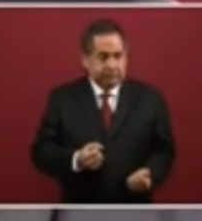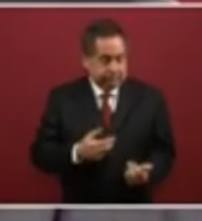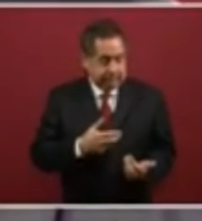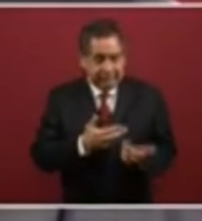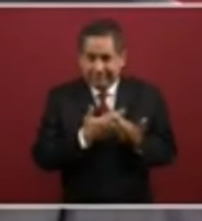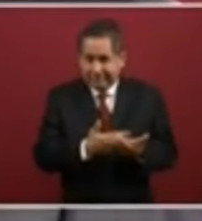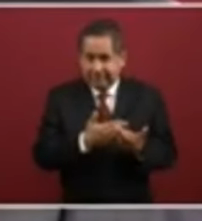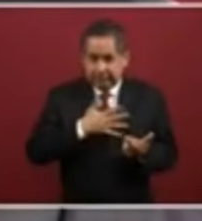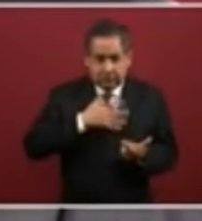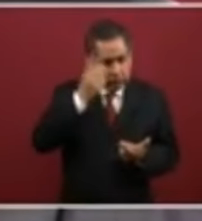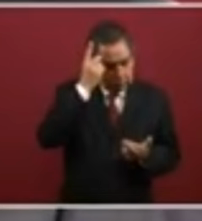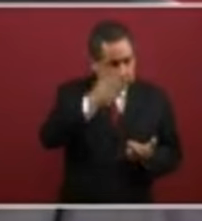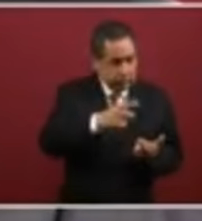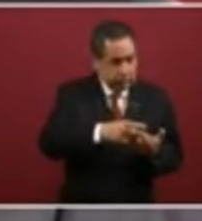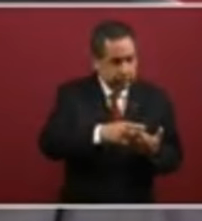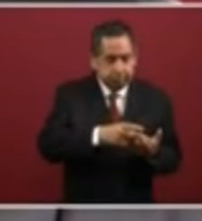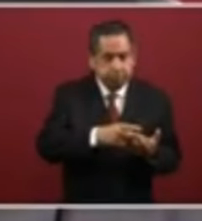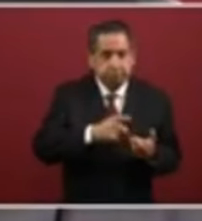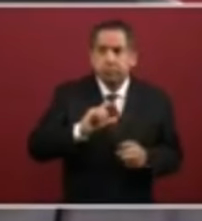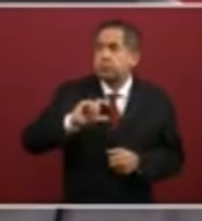comprando gasolinas.